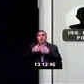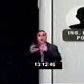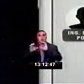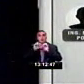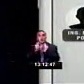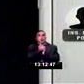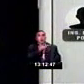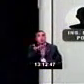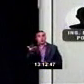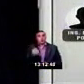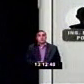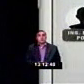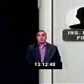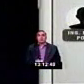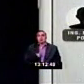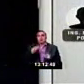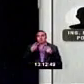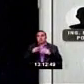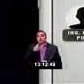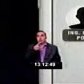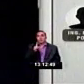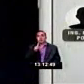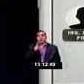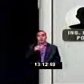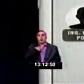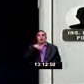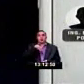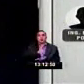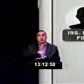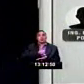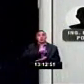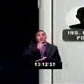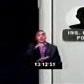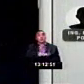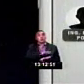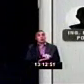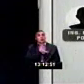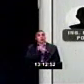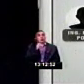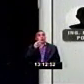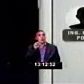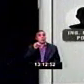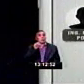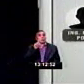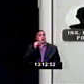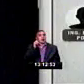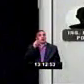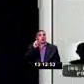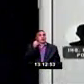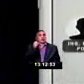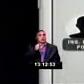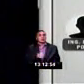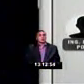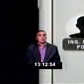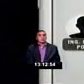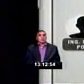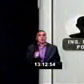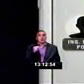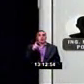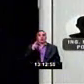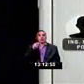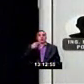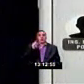con usted. Igual yo le dije que usted no estaba en la ciudad. El otro proyecto era de 30 melones, pero se lo llevó Ciudad Rodrigo, el que va a